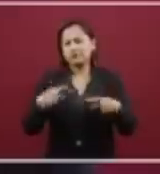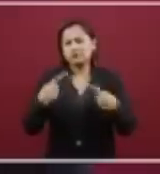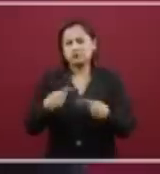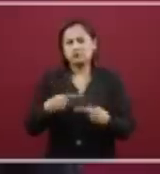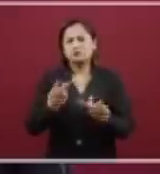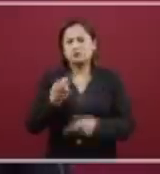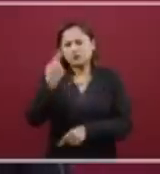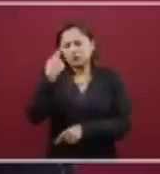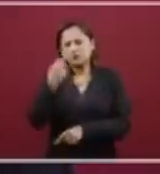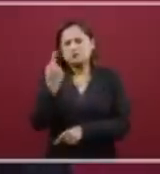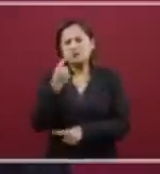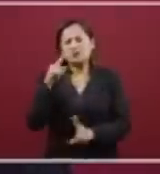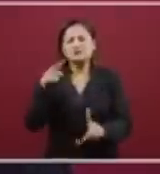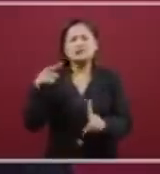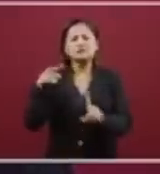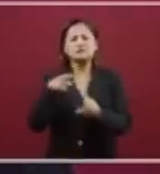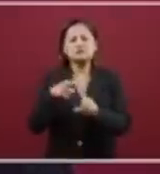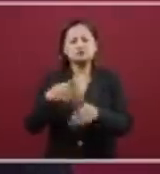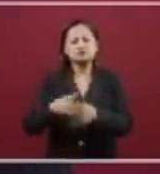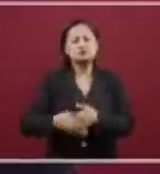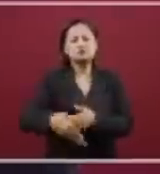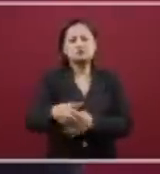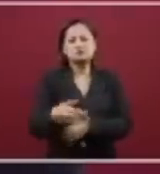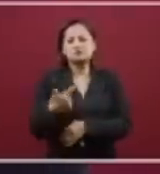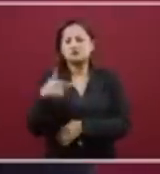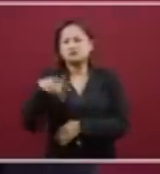de la guardia nacional